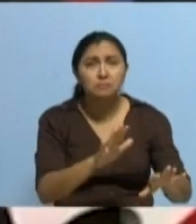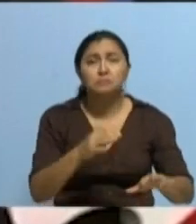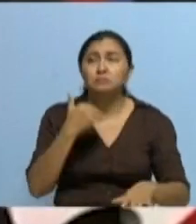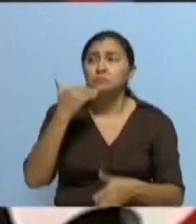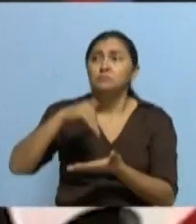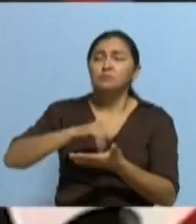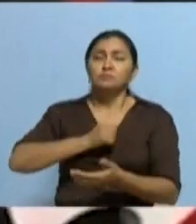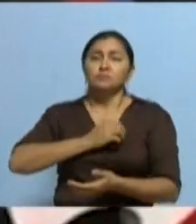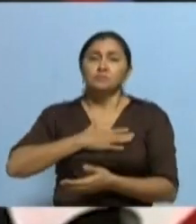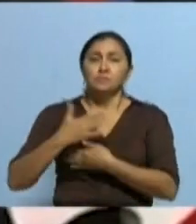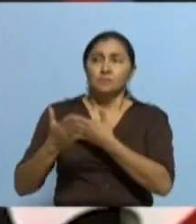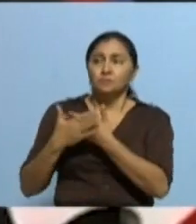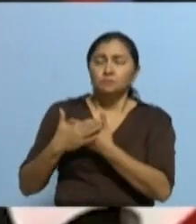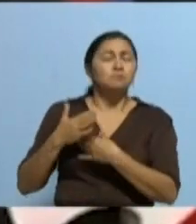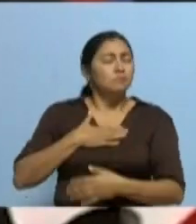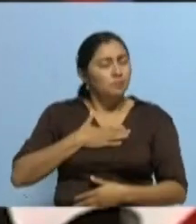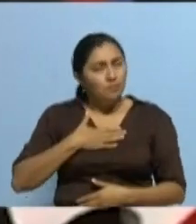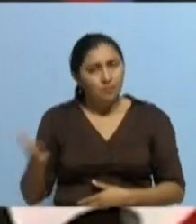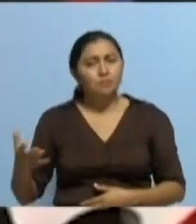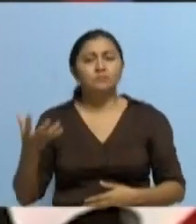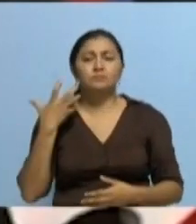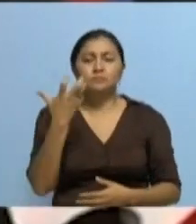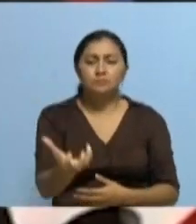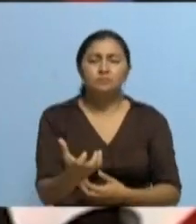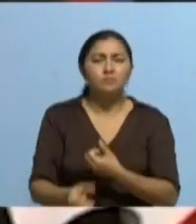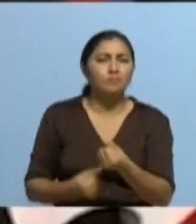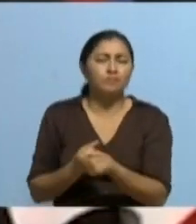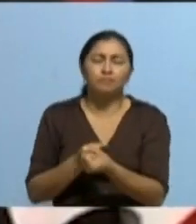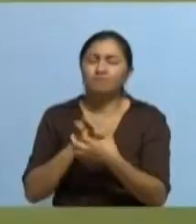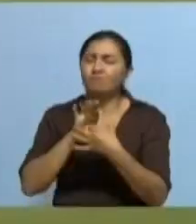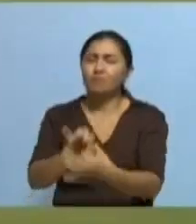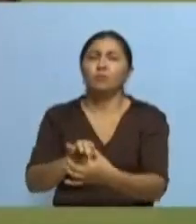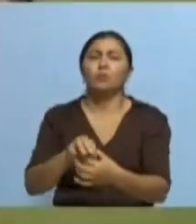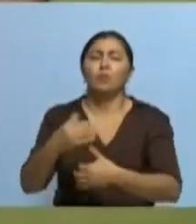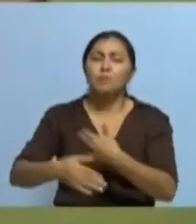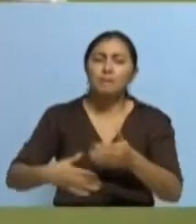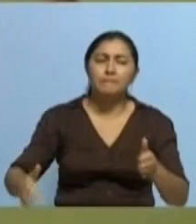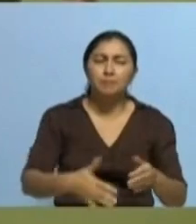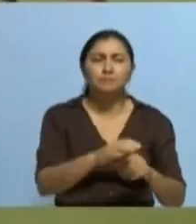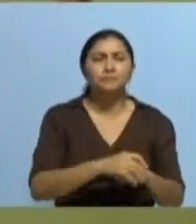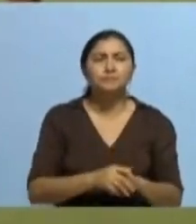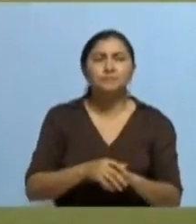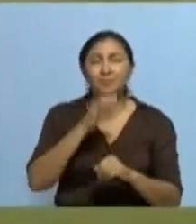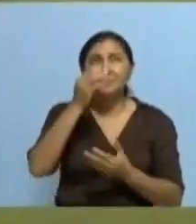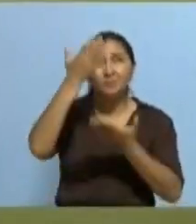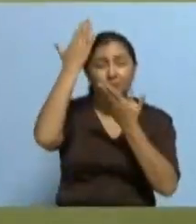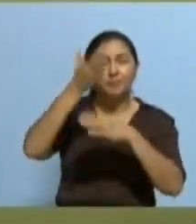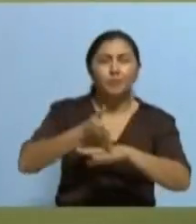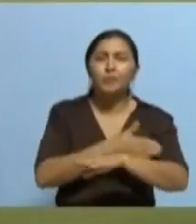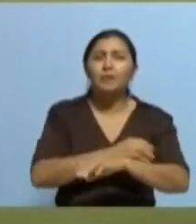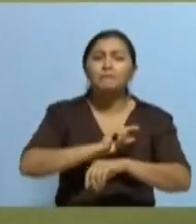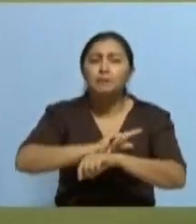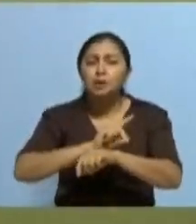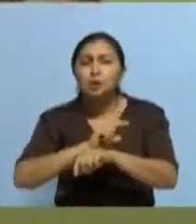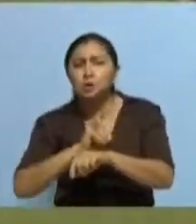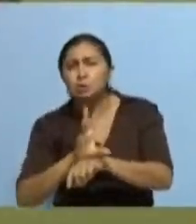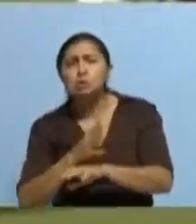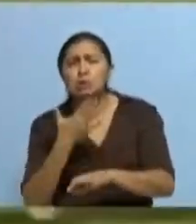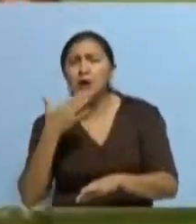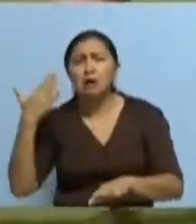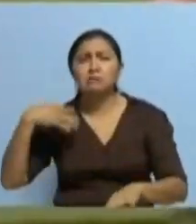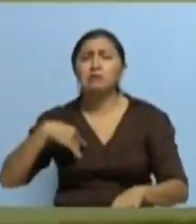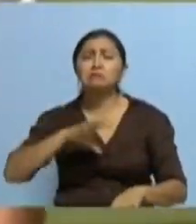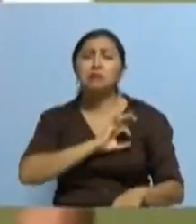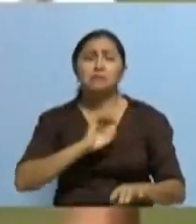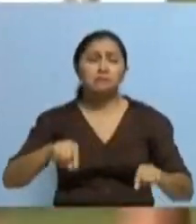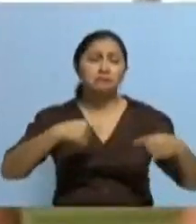oportunidad, trabajar para el equipo y que ojalá el equipo pueda hacer el gran juego. Cárdenas, que ya sumó sus primeros minutos como tiburón el pasado sábado